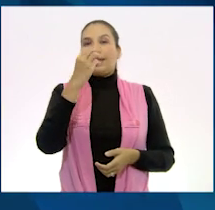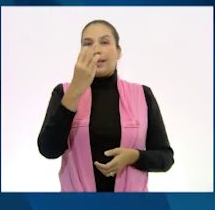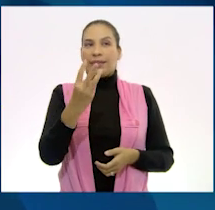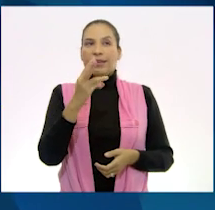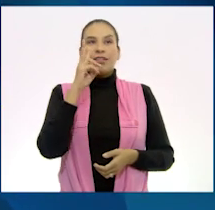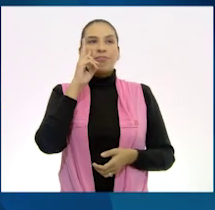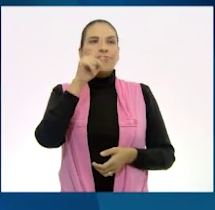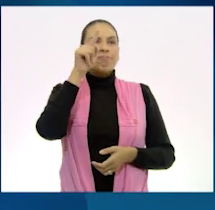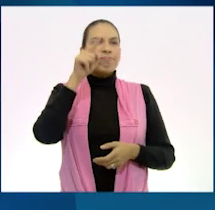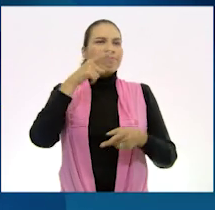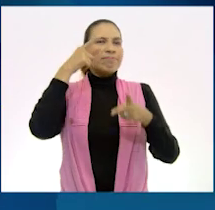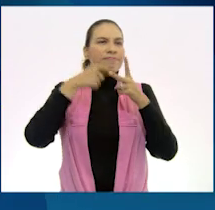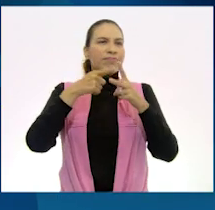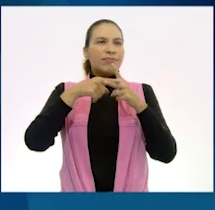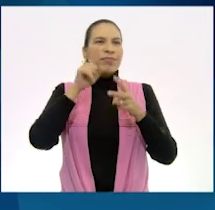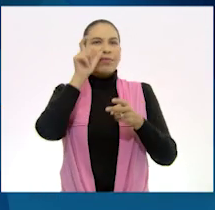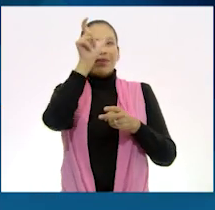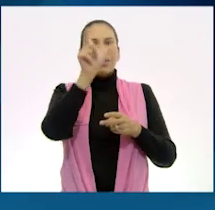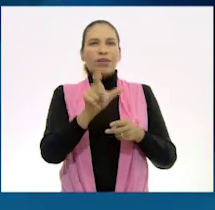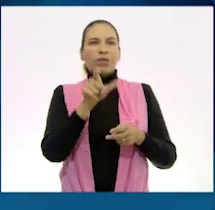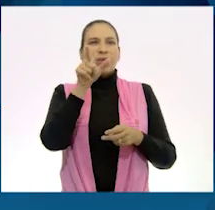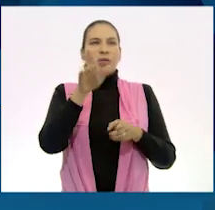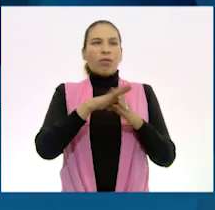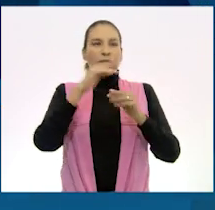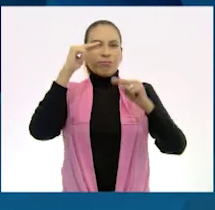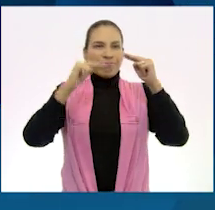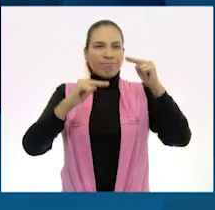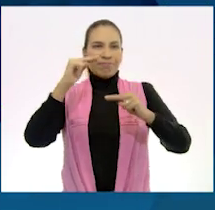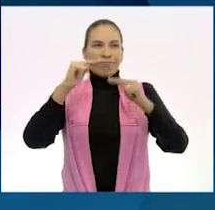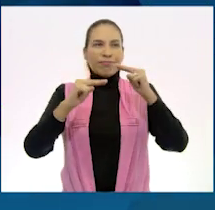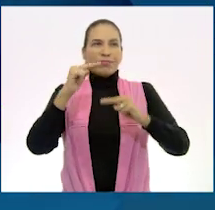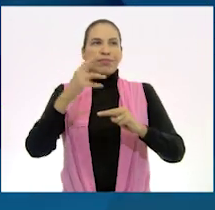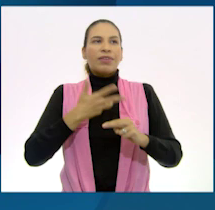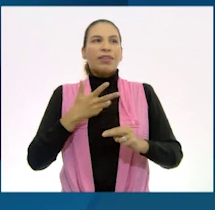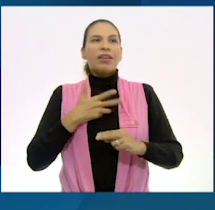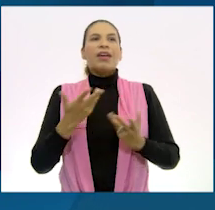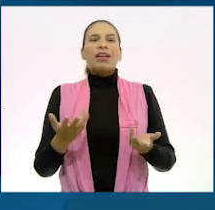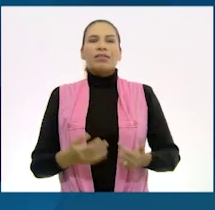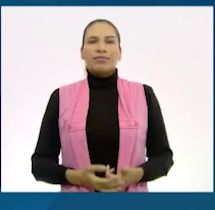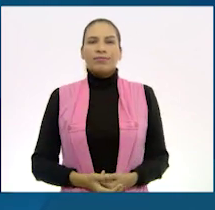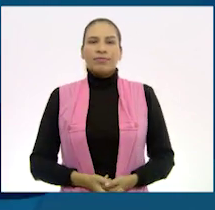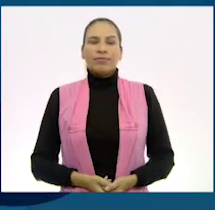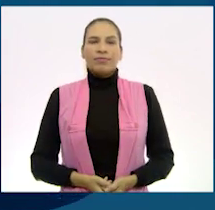22.63. Ale, ven a buscar aquí donde está el rango del resultado que tienes.